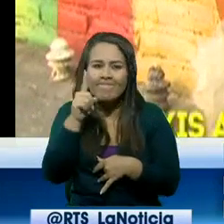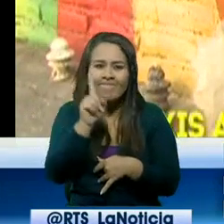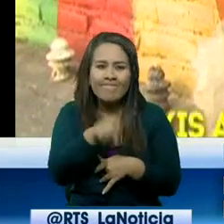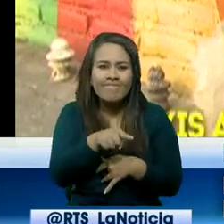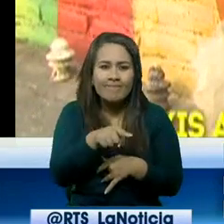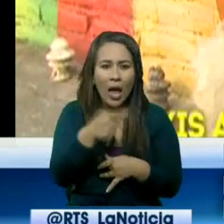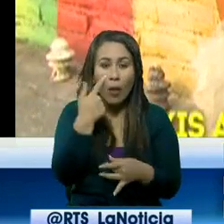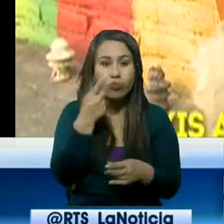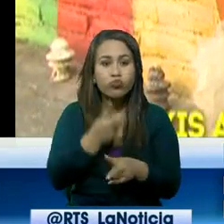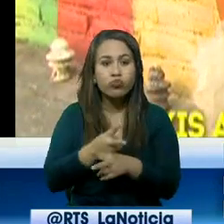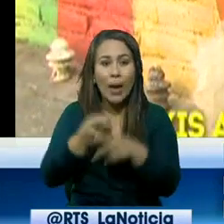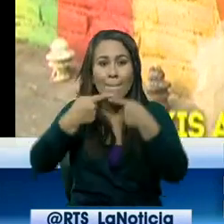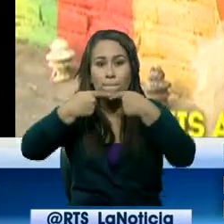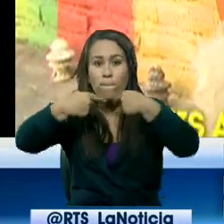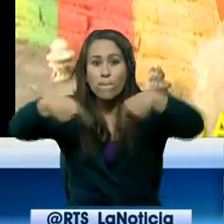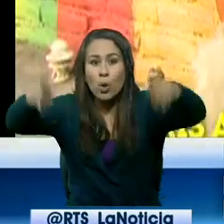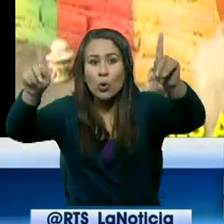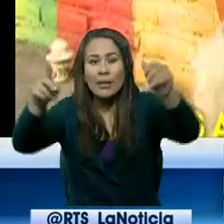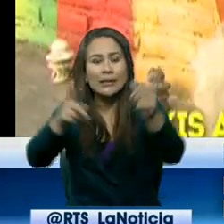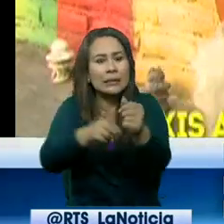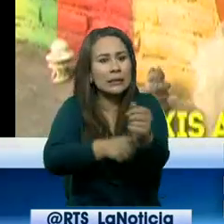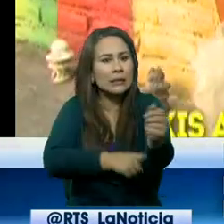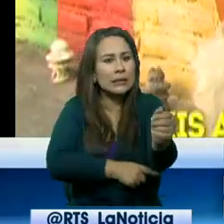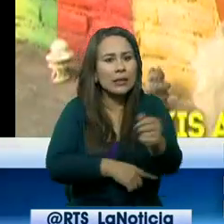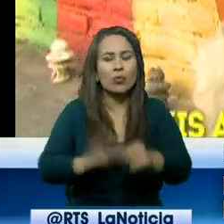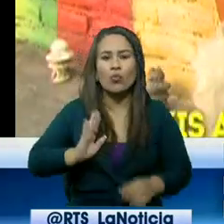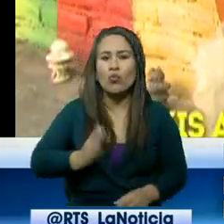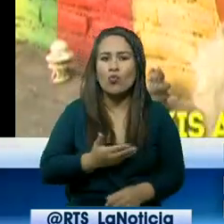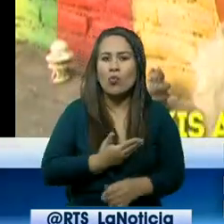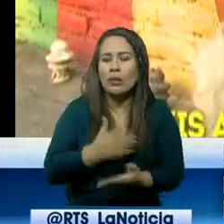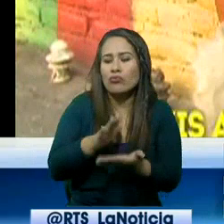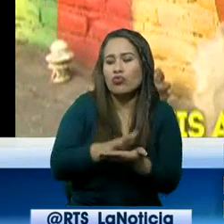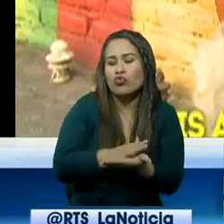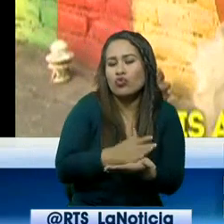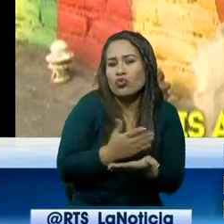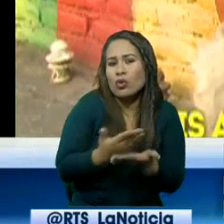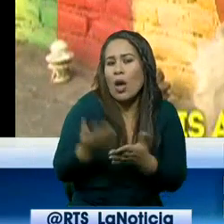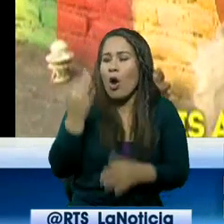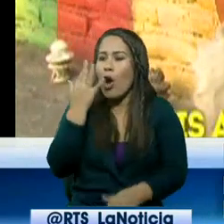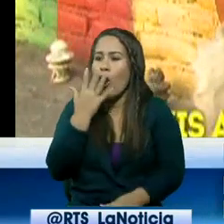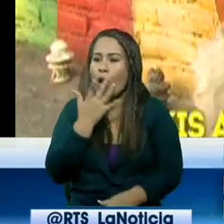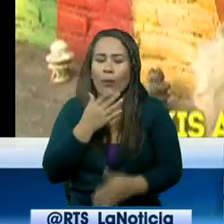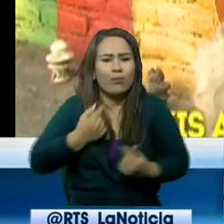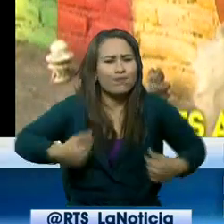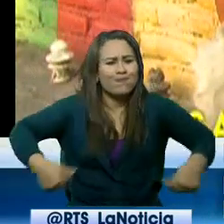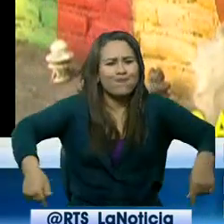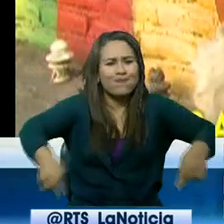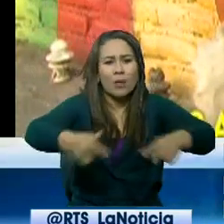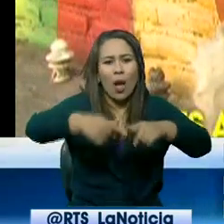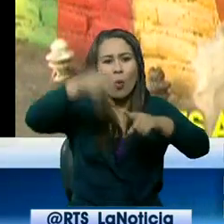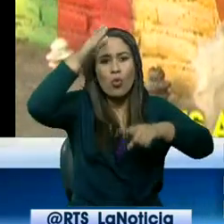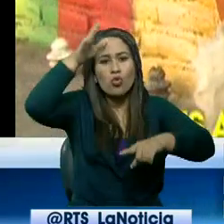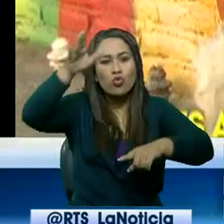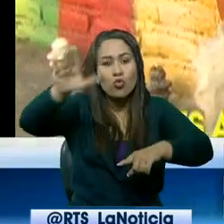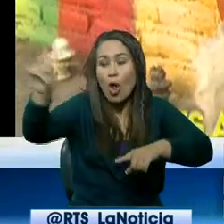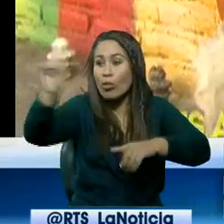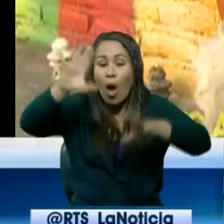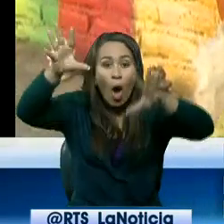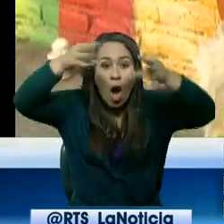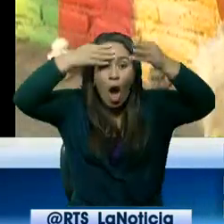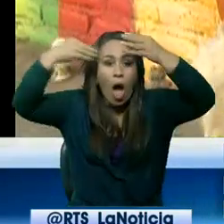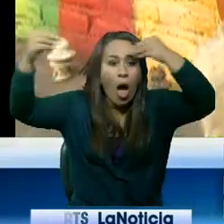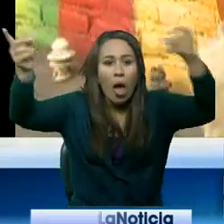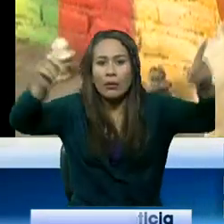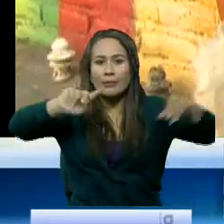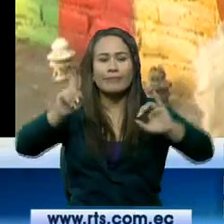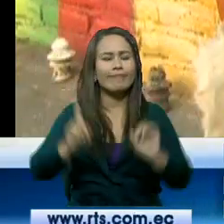por difundir la tradición, nuestra etnomusicología, nuestro folclore, nuestra tradición de aquí de la localidad que es